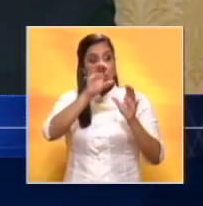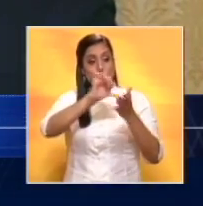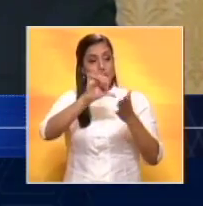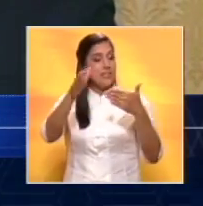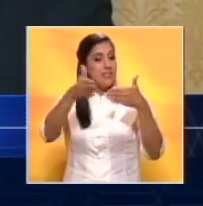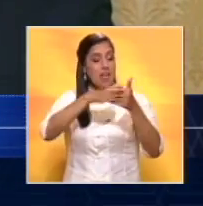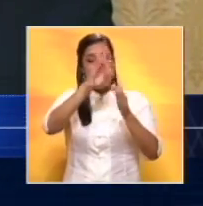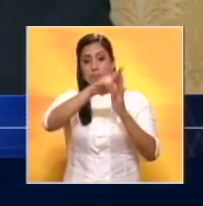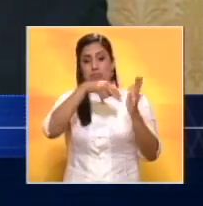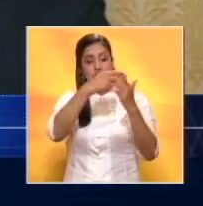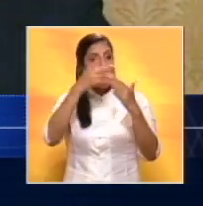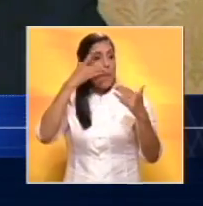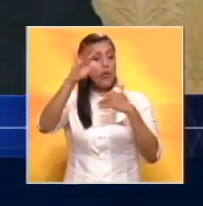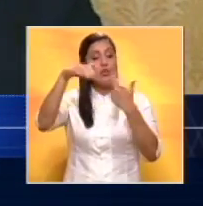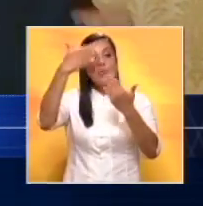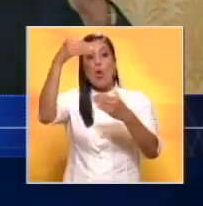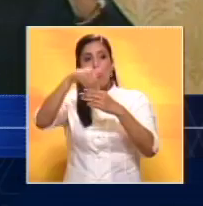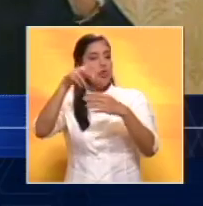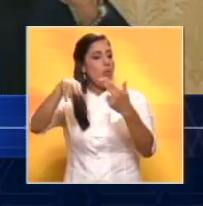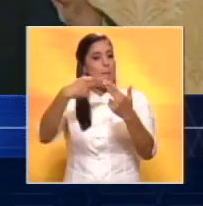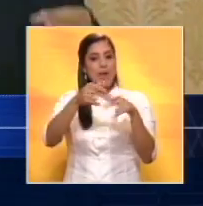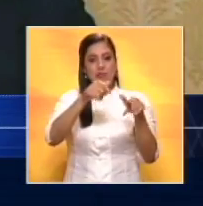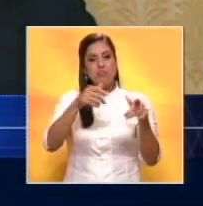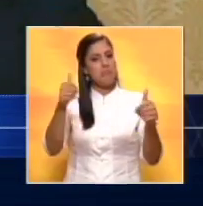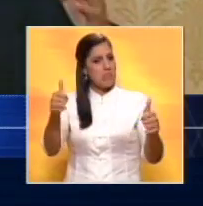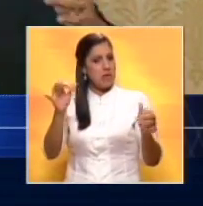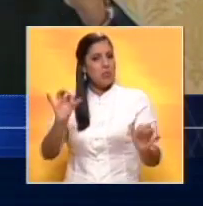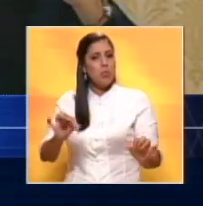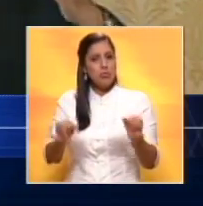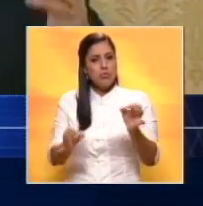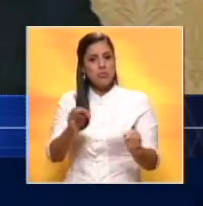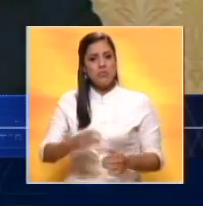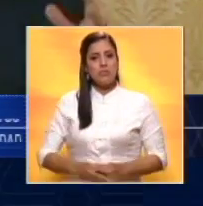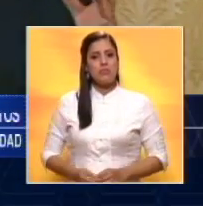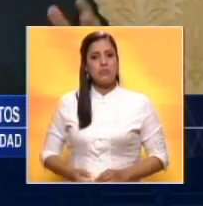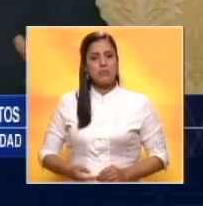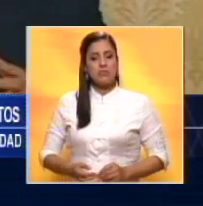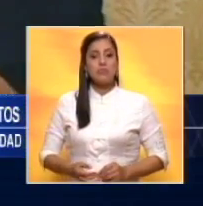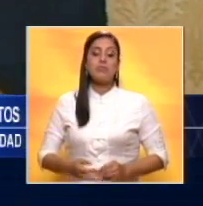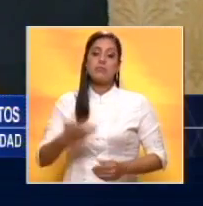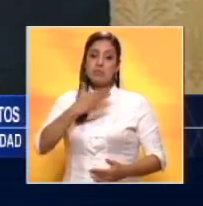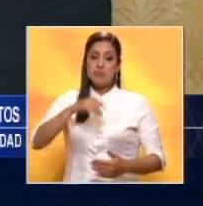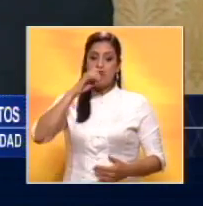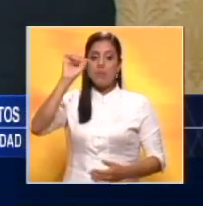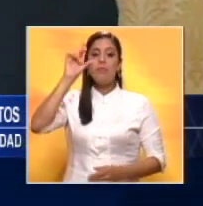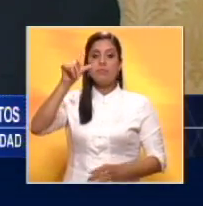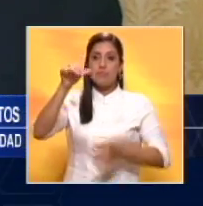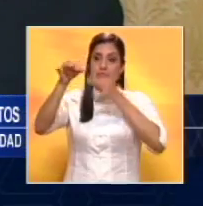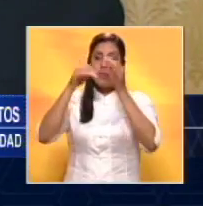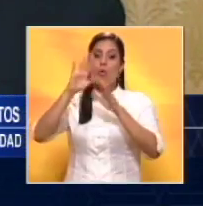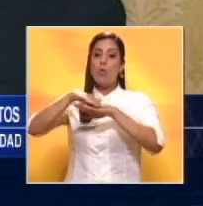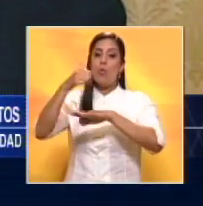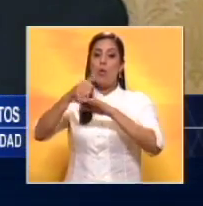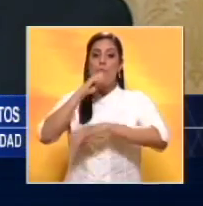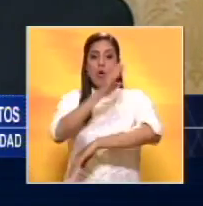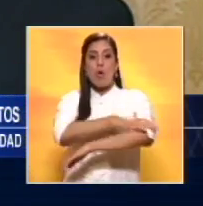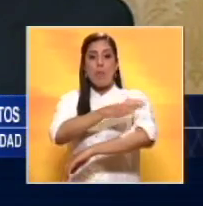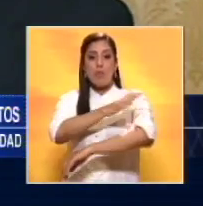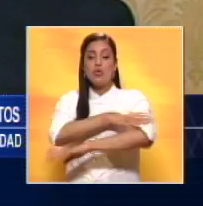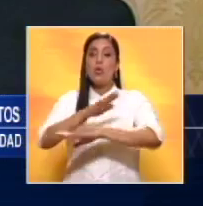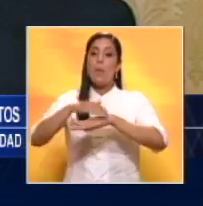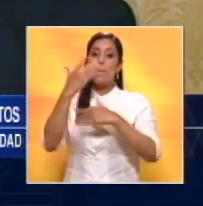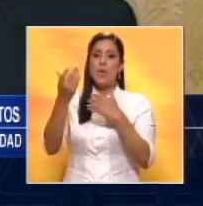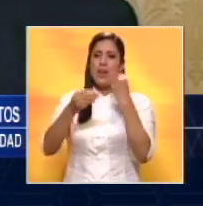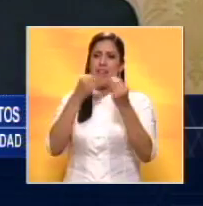que se va a eliminar para las próximas elecciones. Me parece muy justo. El presidente también acusó nuevamente a la oposición de los